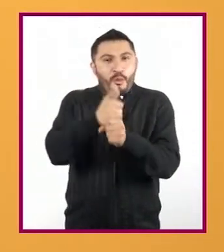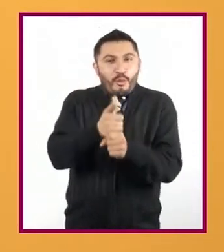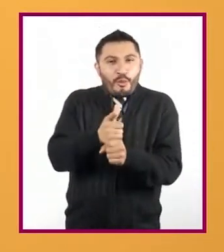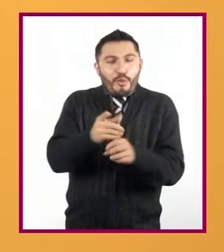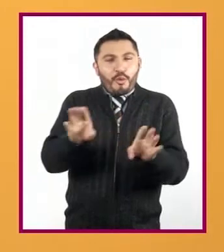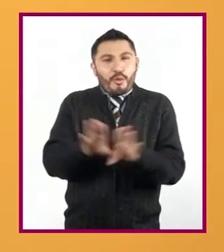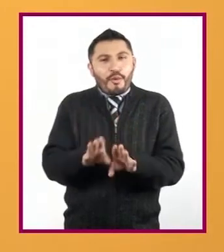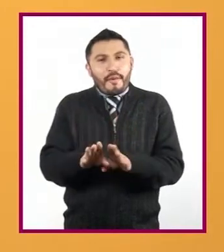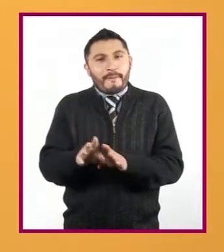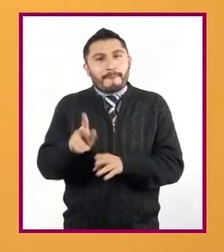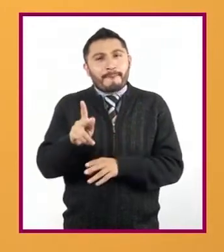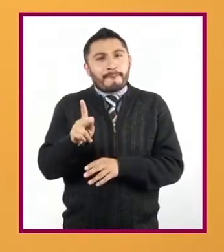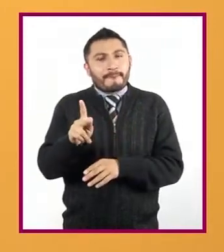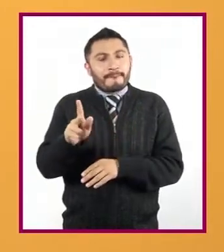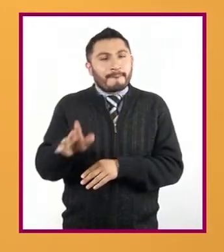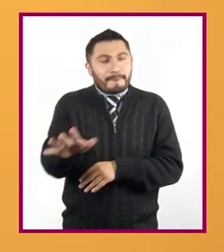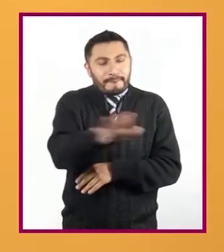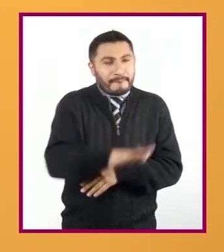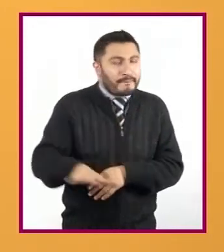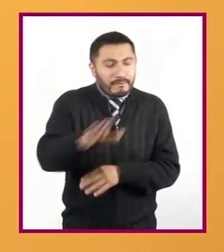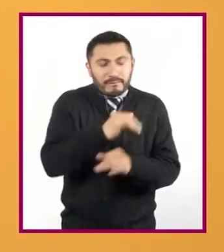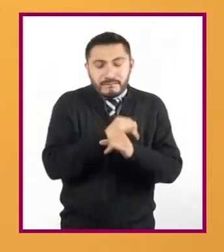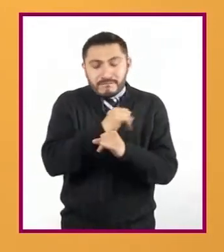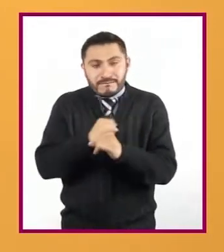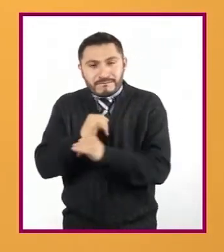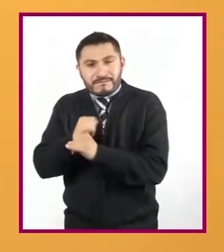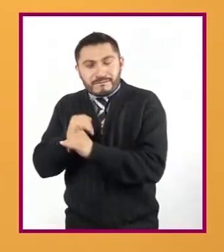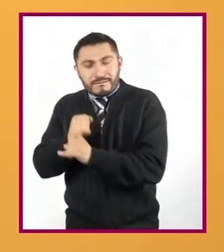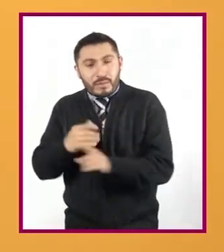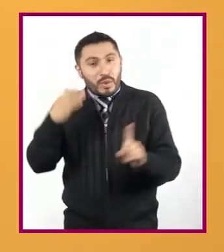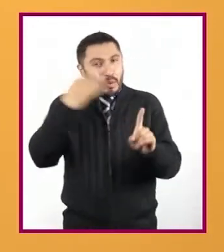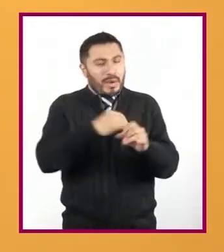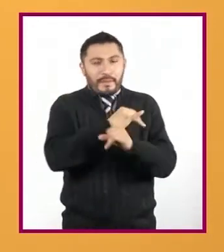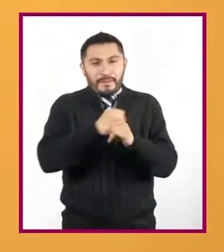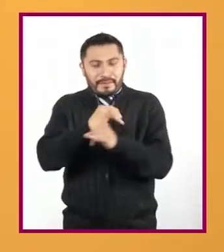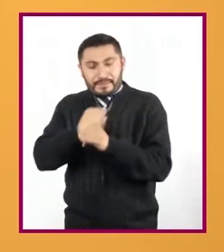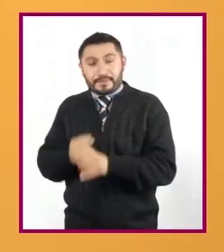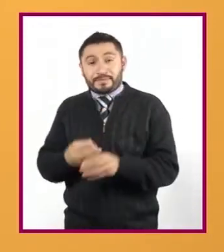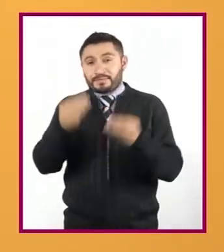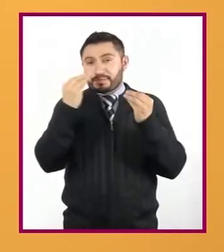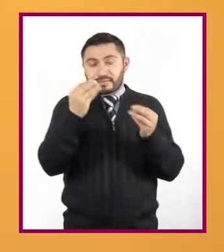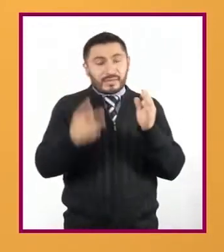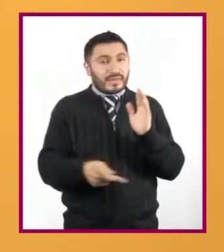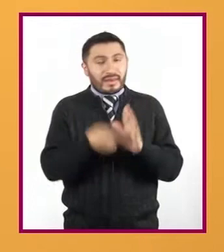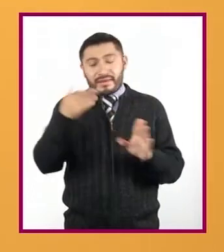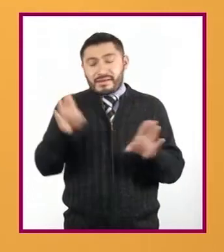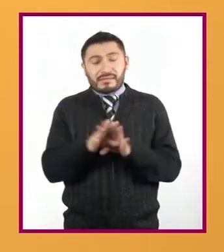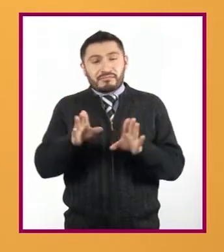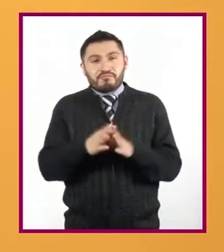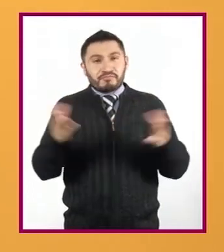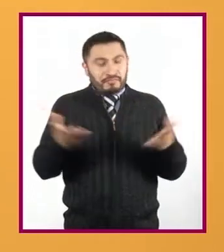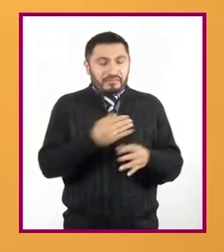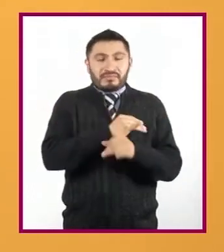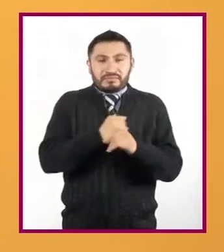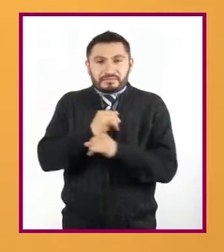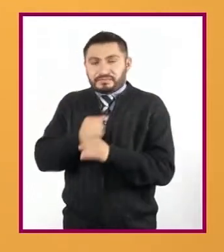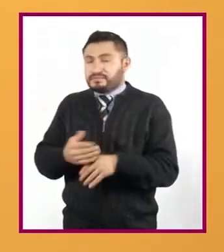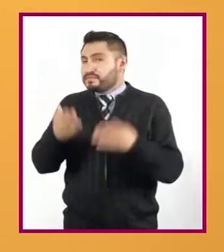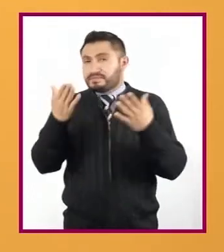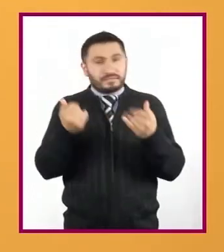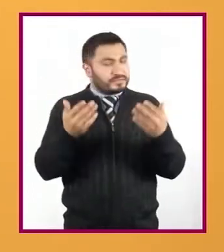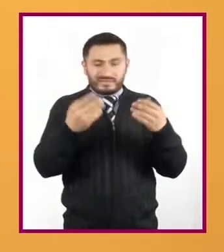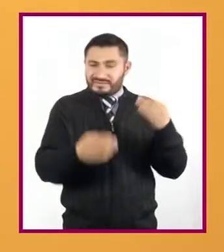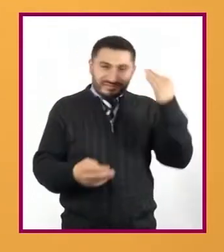como población bajo estudio. La mayoría de las veces, al realizar una investigación, no se cuenta con